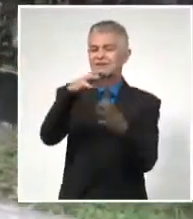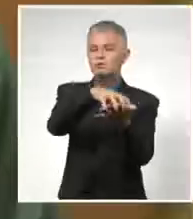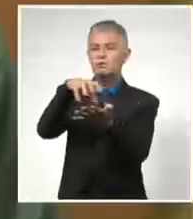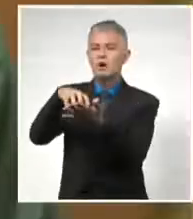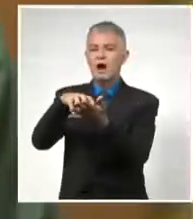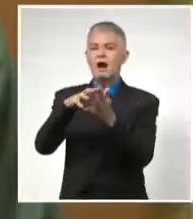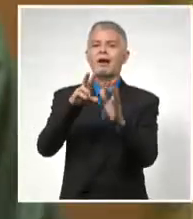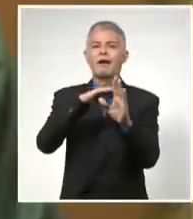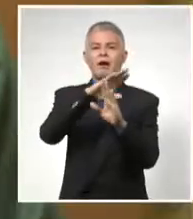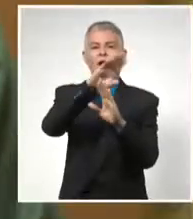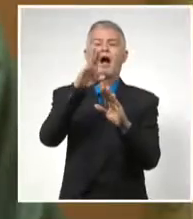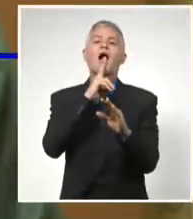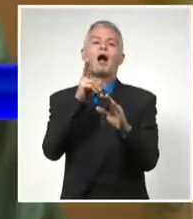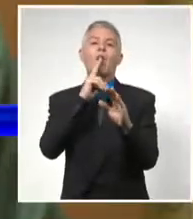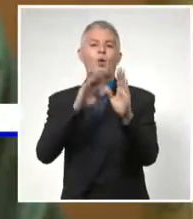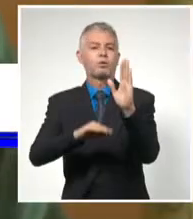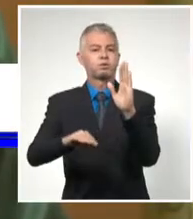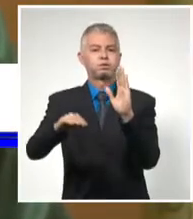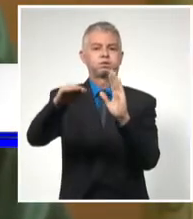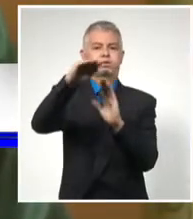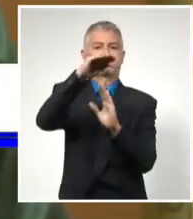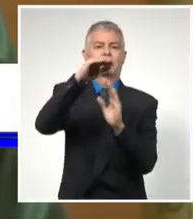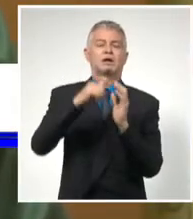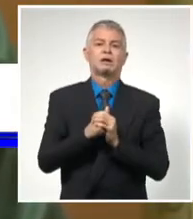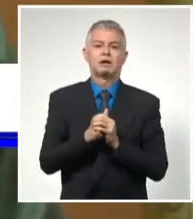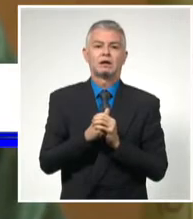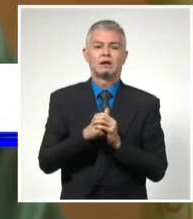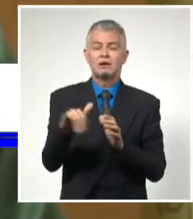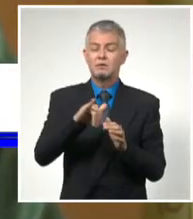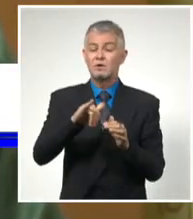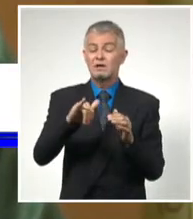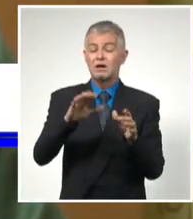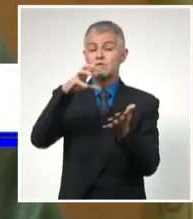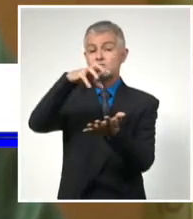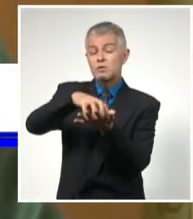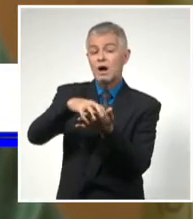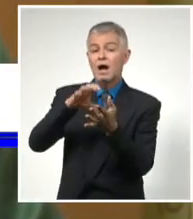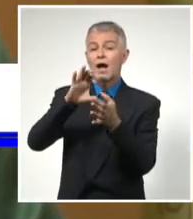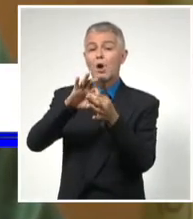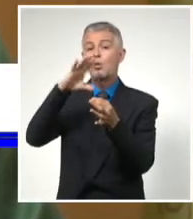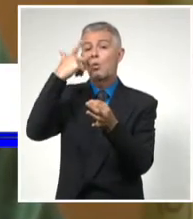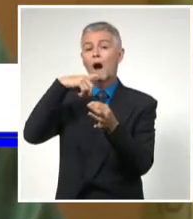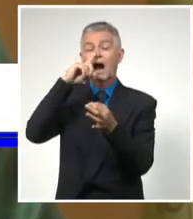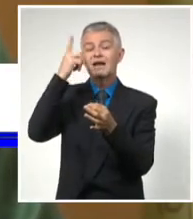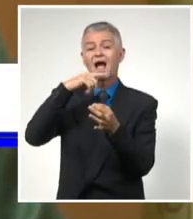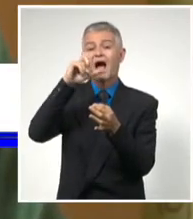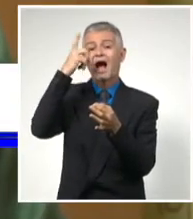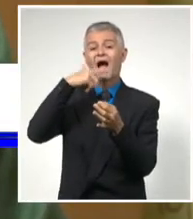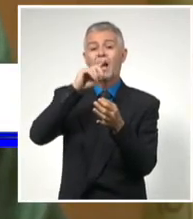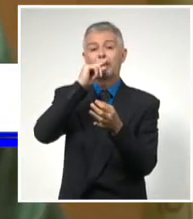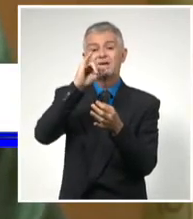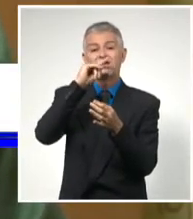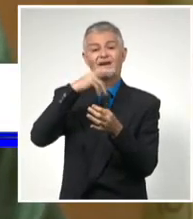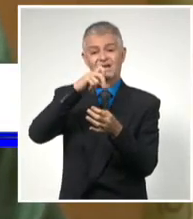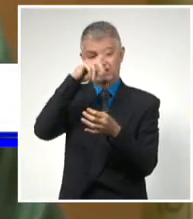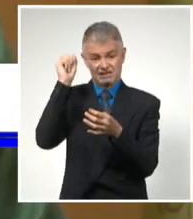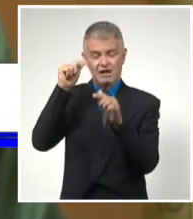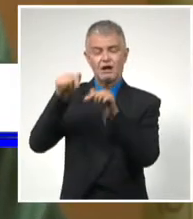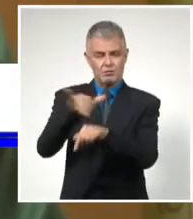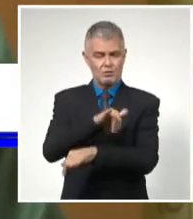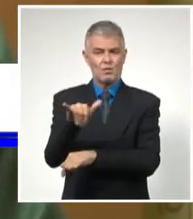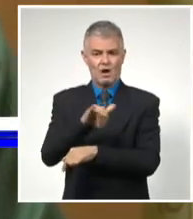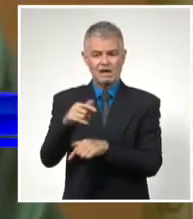agua. Evacuamos en la zona de defensa de Guanacabibe toda la población que está en la bajada, que es el lugar más cercano a